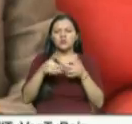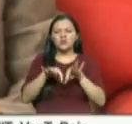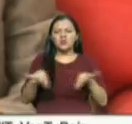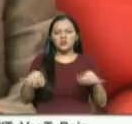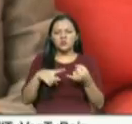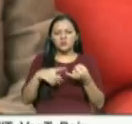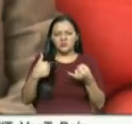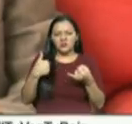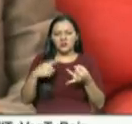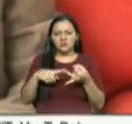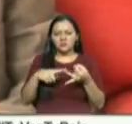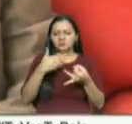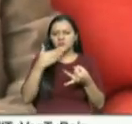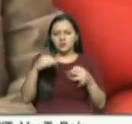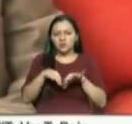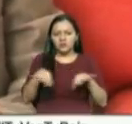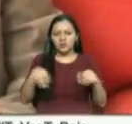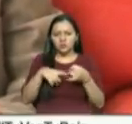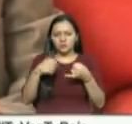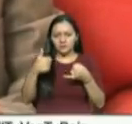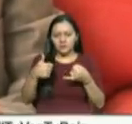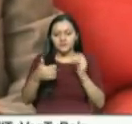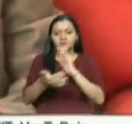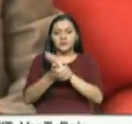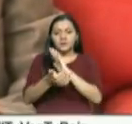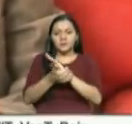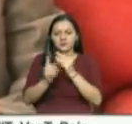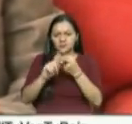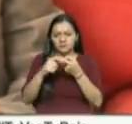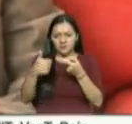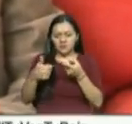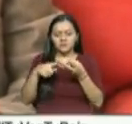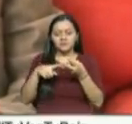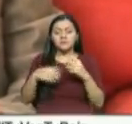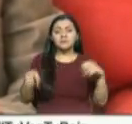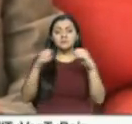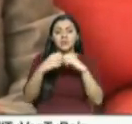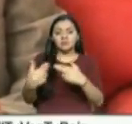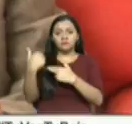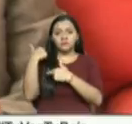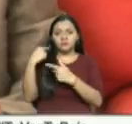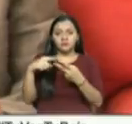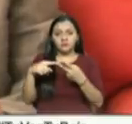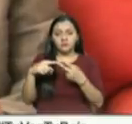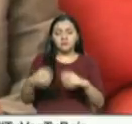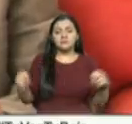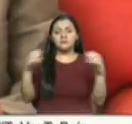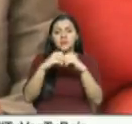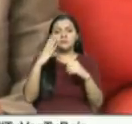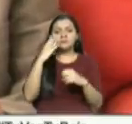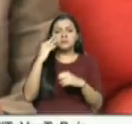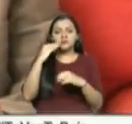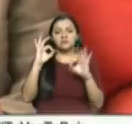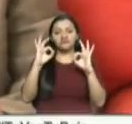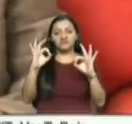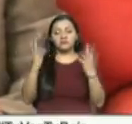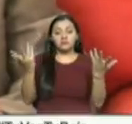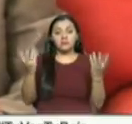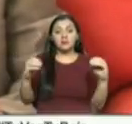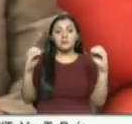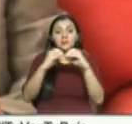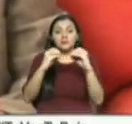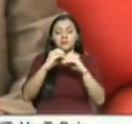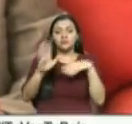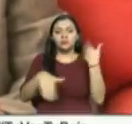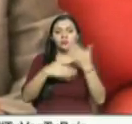mejorado muchísimo, compañeros, los títulos, su capacitación, su responsabilidad y experiencia. O sea, aquí